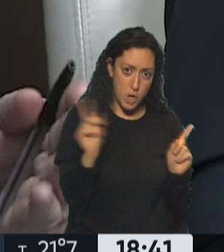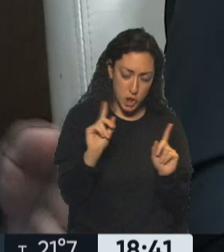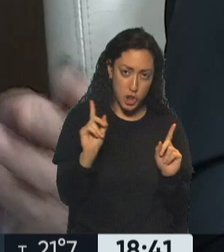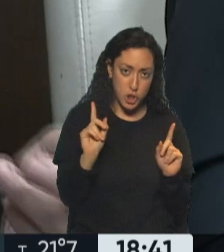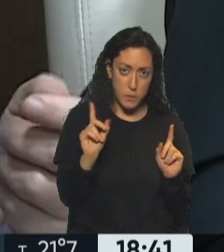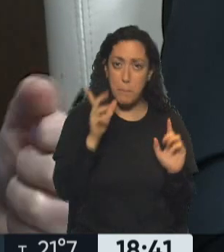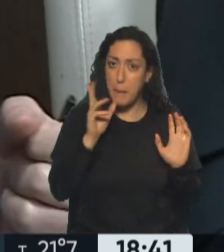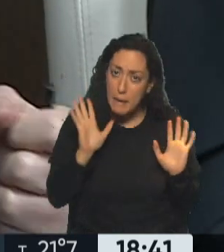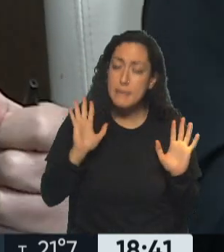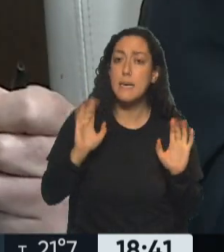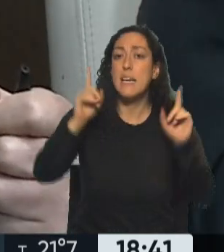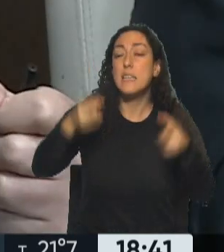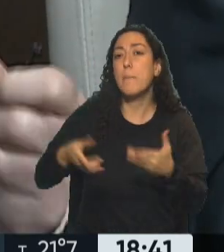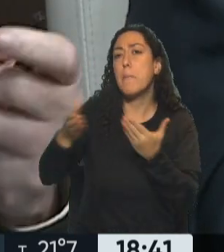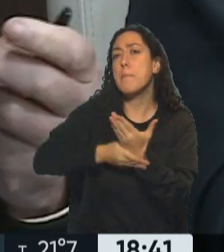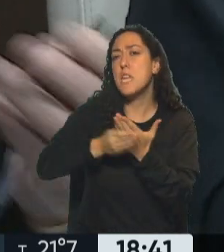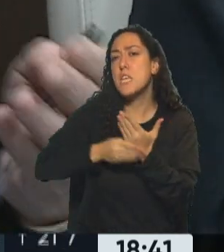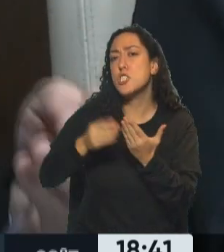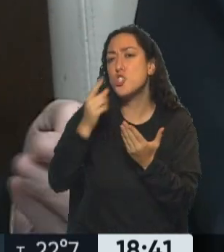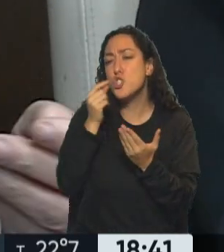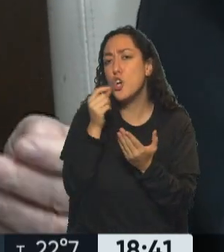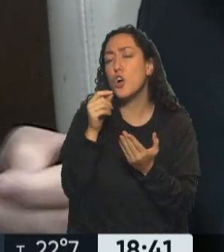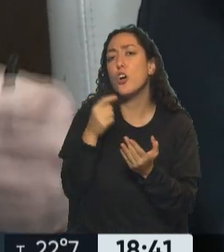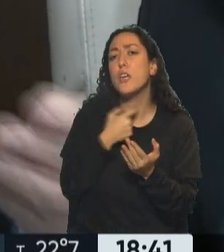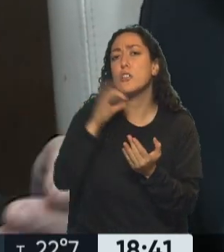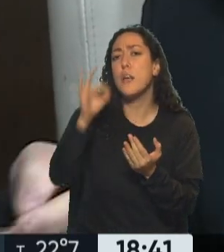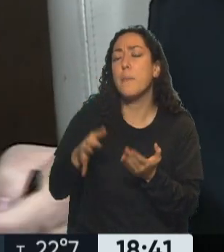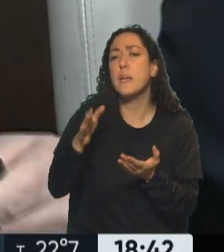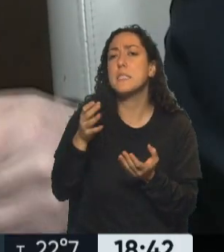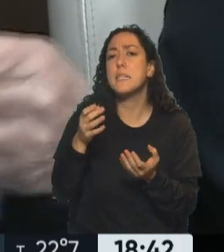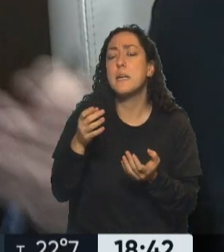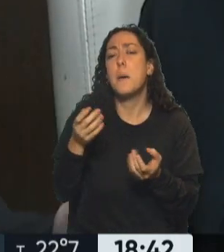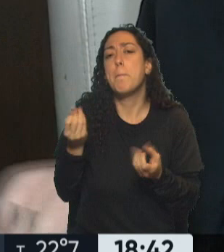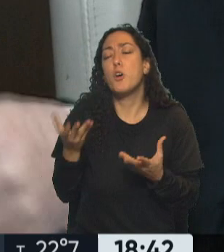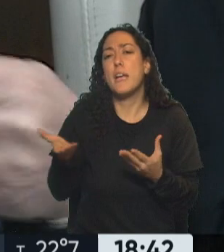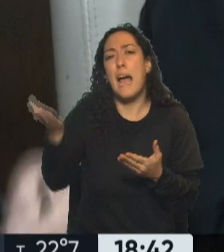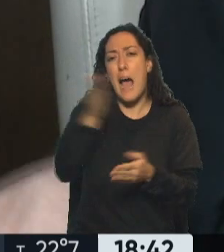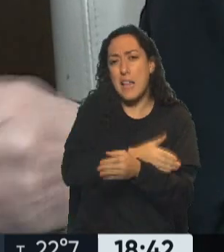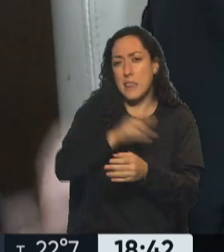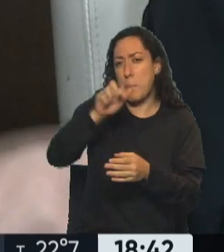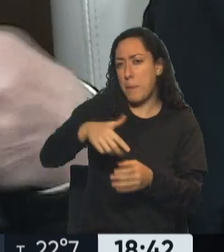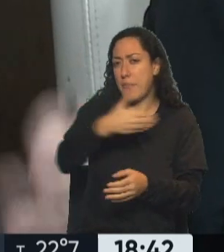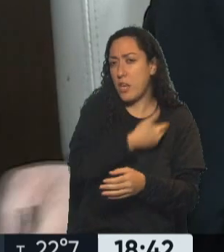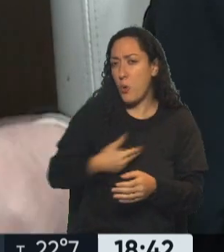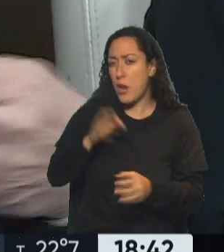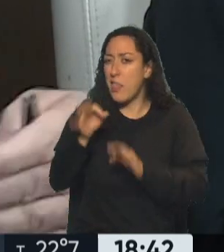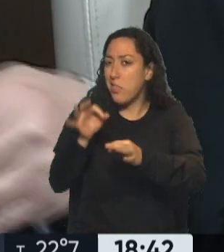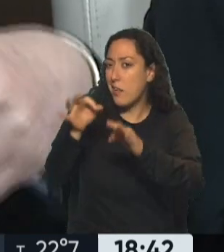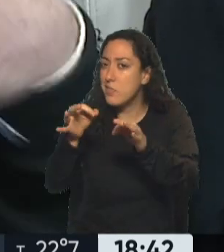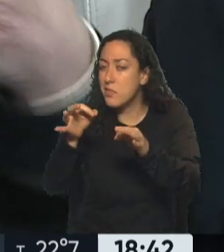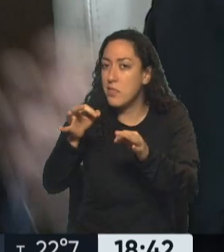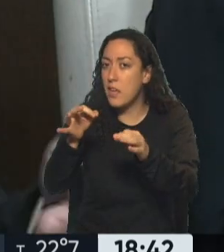Y al ministro me gustaría saber su opinión sobre este tema, porque tengo entendido que desde el gobierno se estaba planificando algún tipo de estrategia relacionado